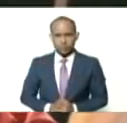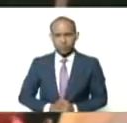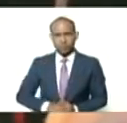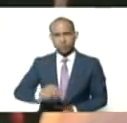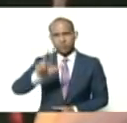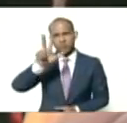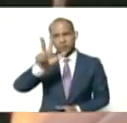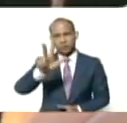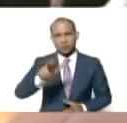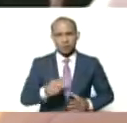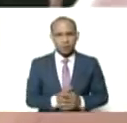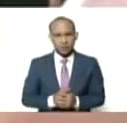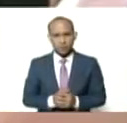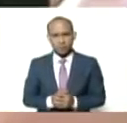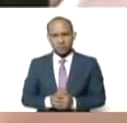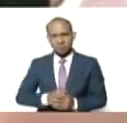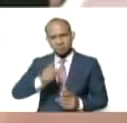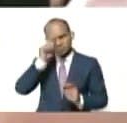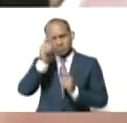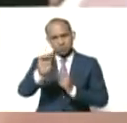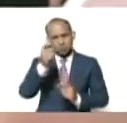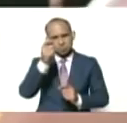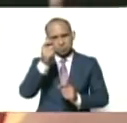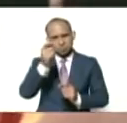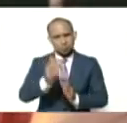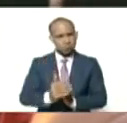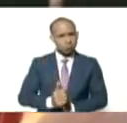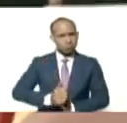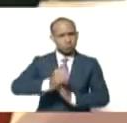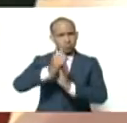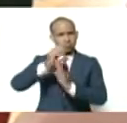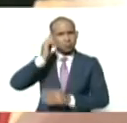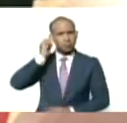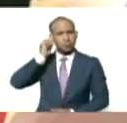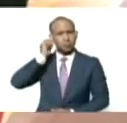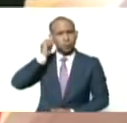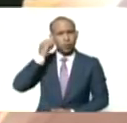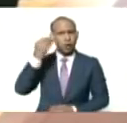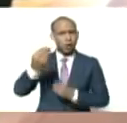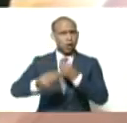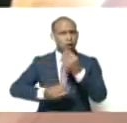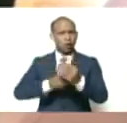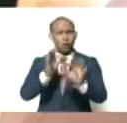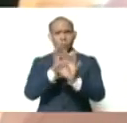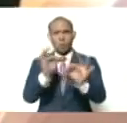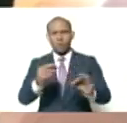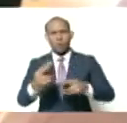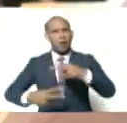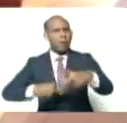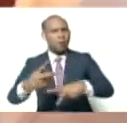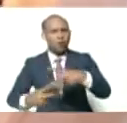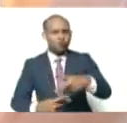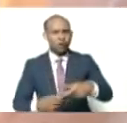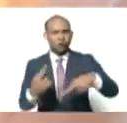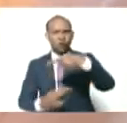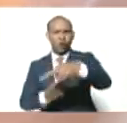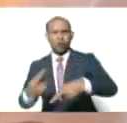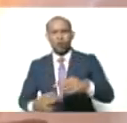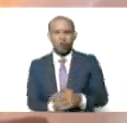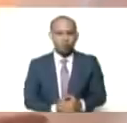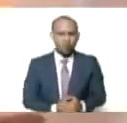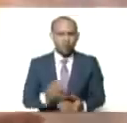Tercero, reconocemos el rol de la mujer como vanguardia del proceso revolucionario